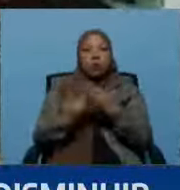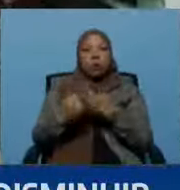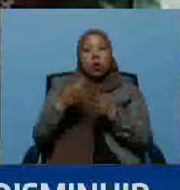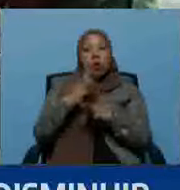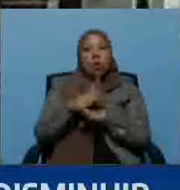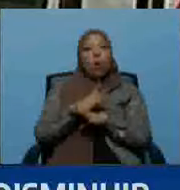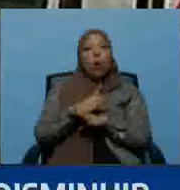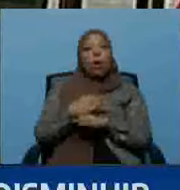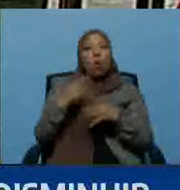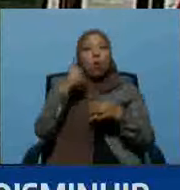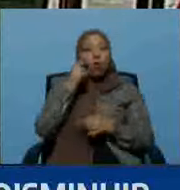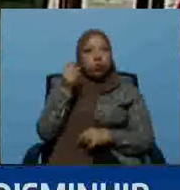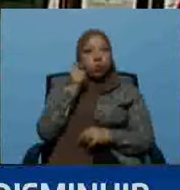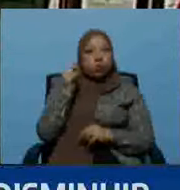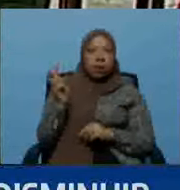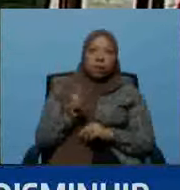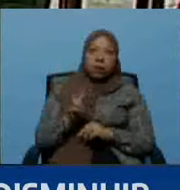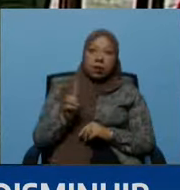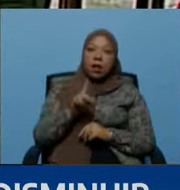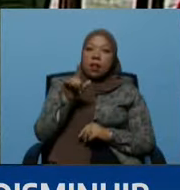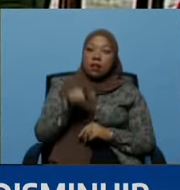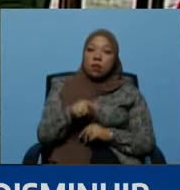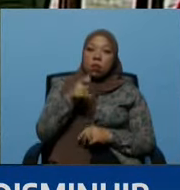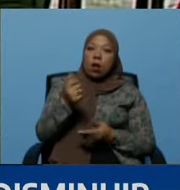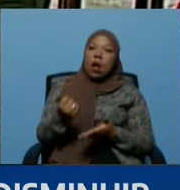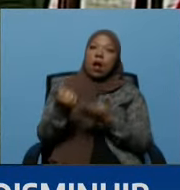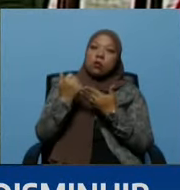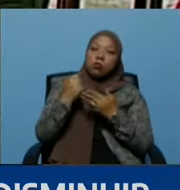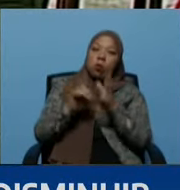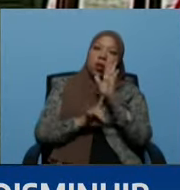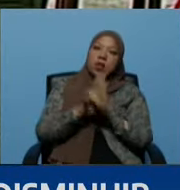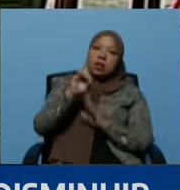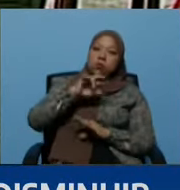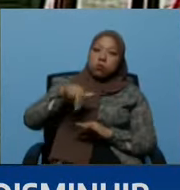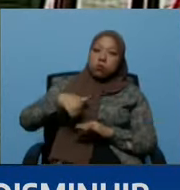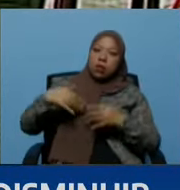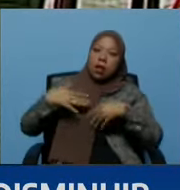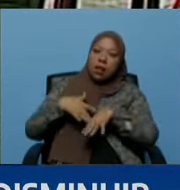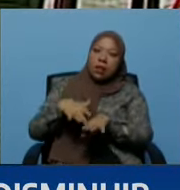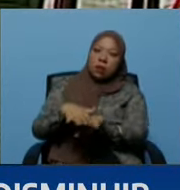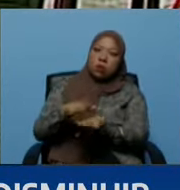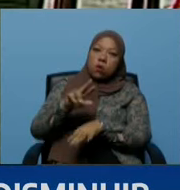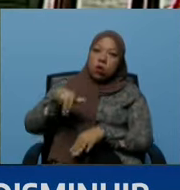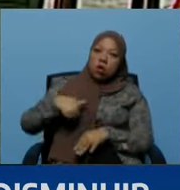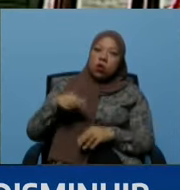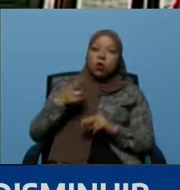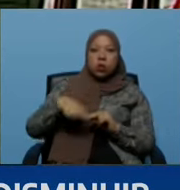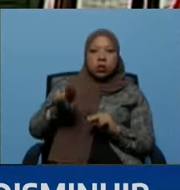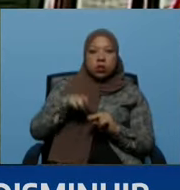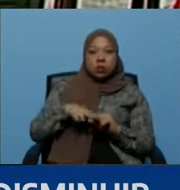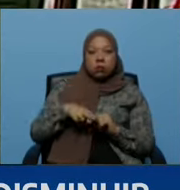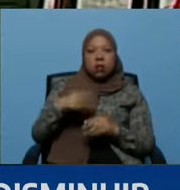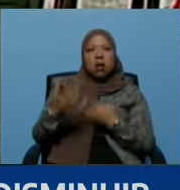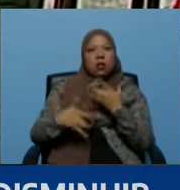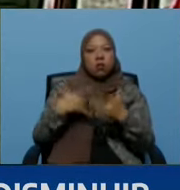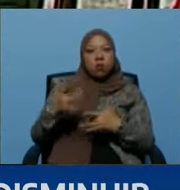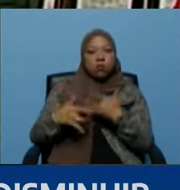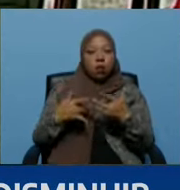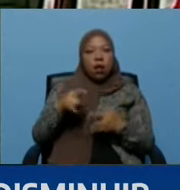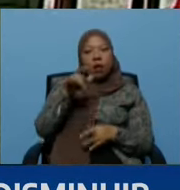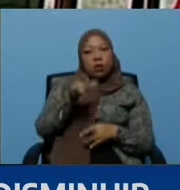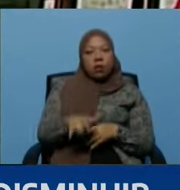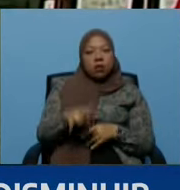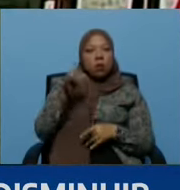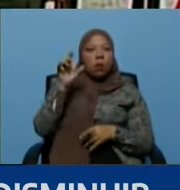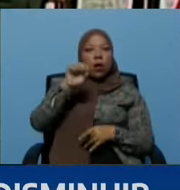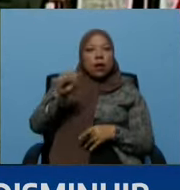juegos tradicionales y también ayudar al desarrollo integral de nuestros niños. Nuestra capitana